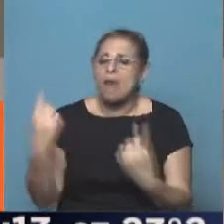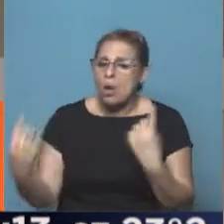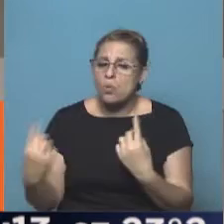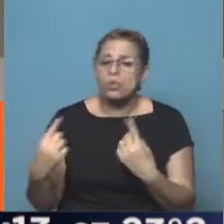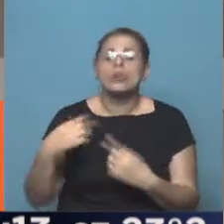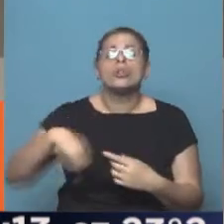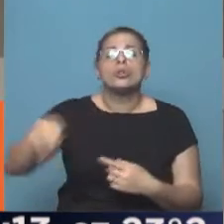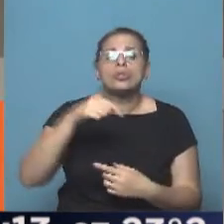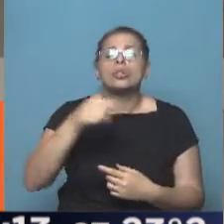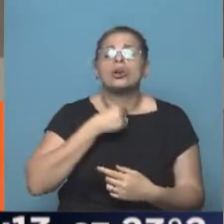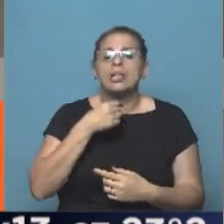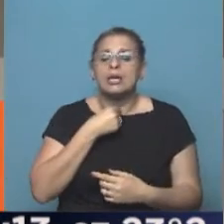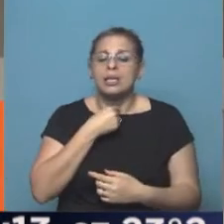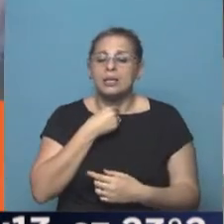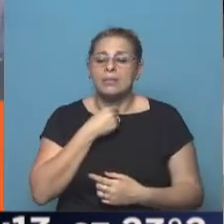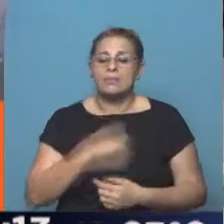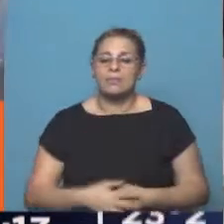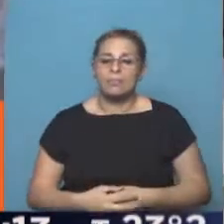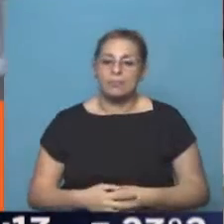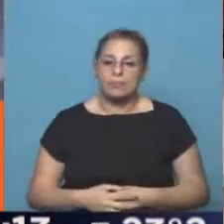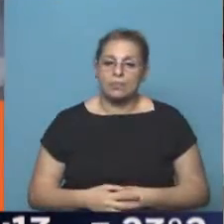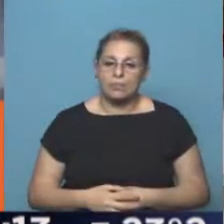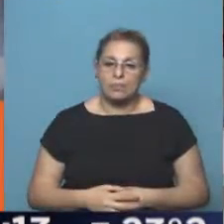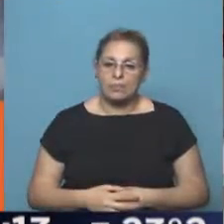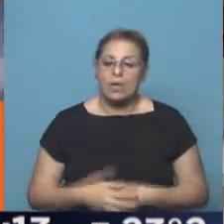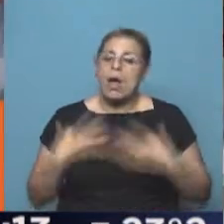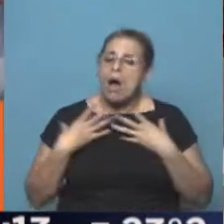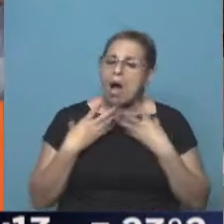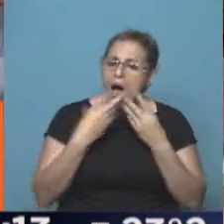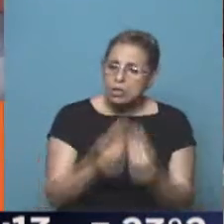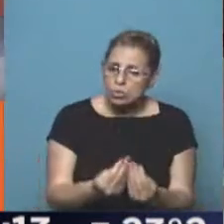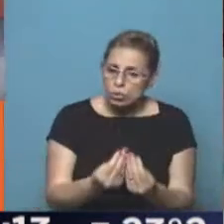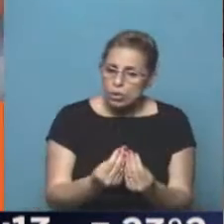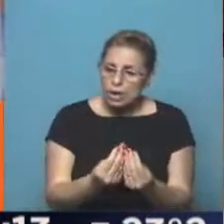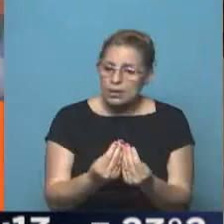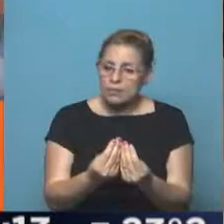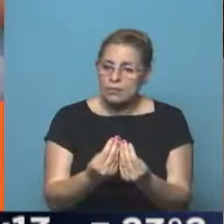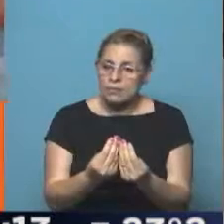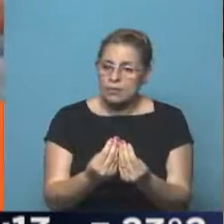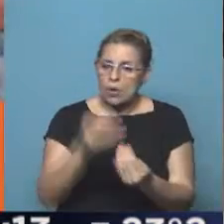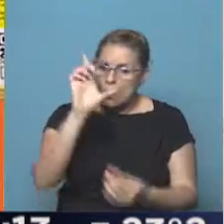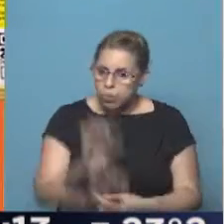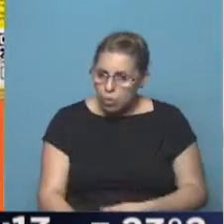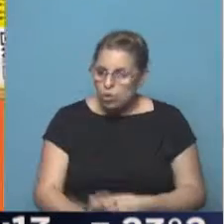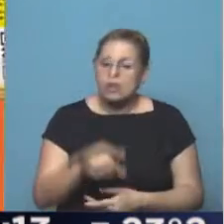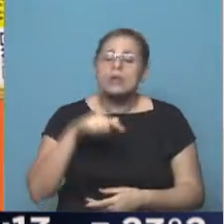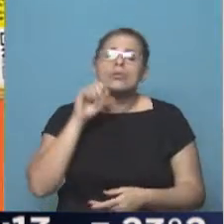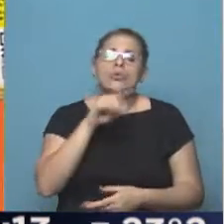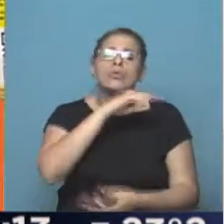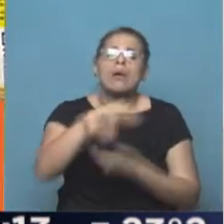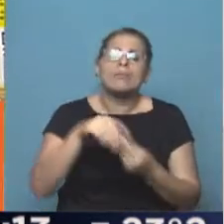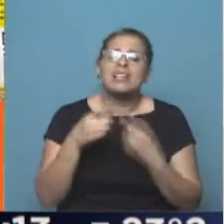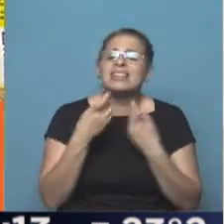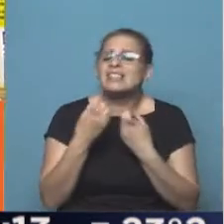ya de hacer una, de colaborar de una forma más finita, digamos, con realmente lo que precisa cada uno,